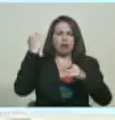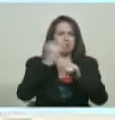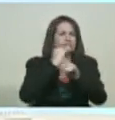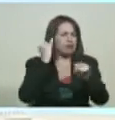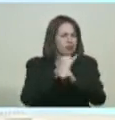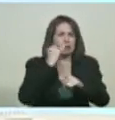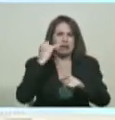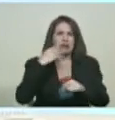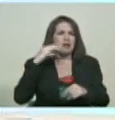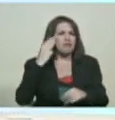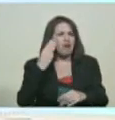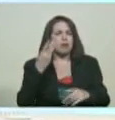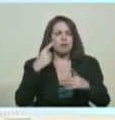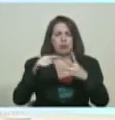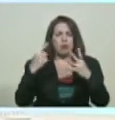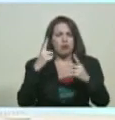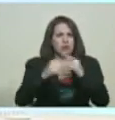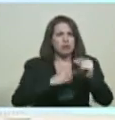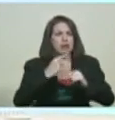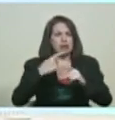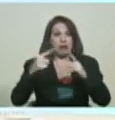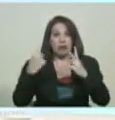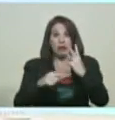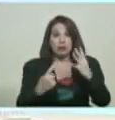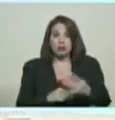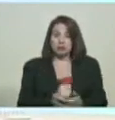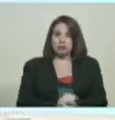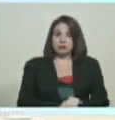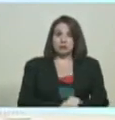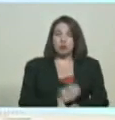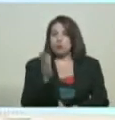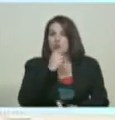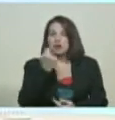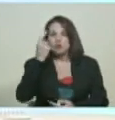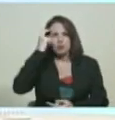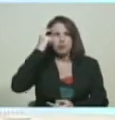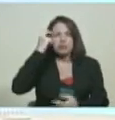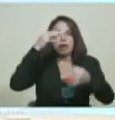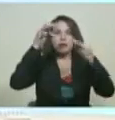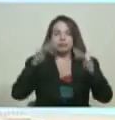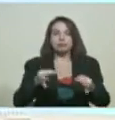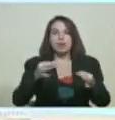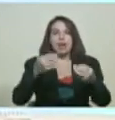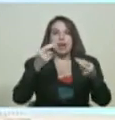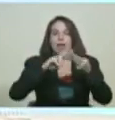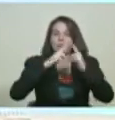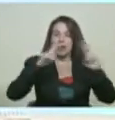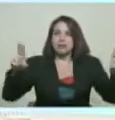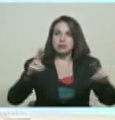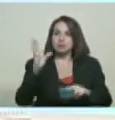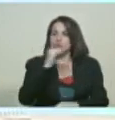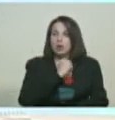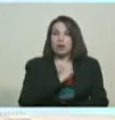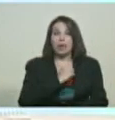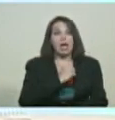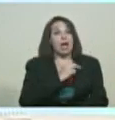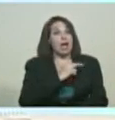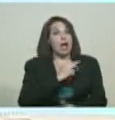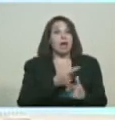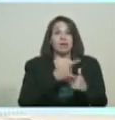días no hay un solo día de tregua tenemos que construir una respuesta a la altura de la